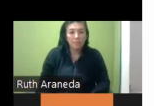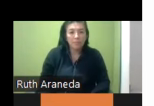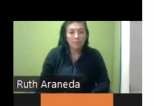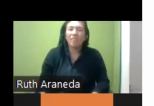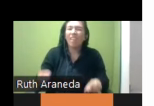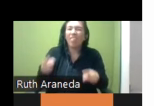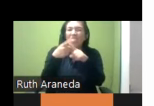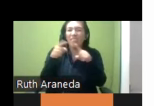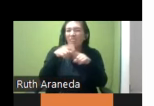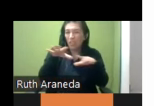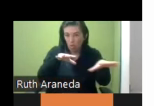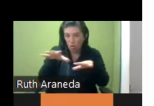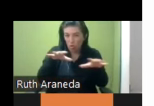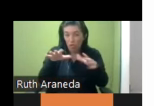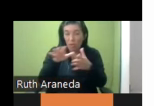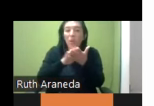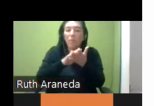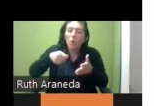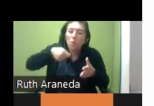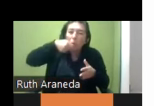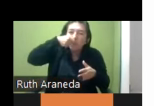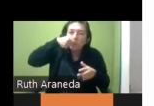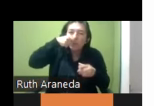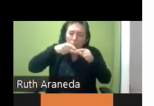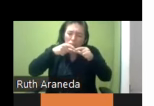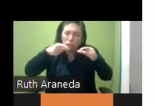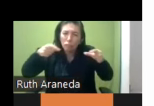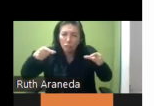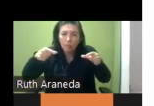Diversos objetos como cucharilla, tableta,